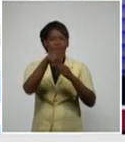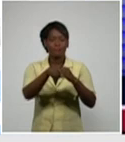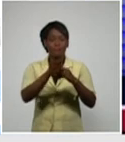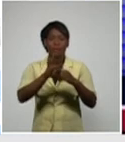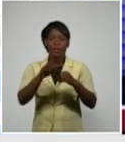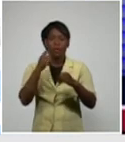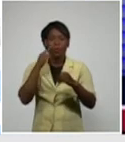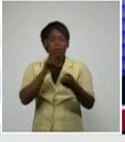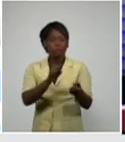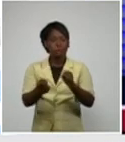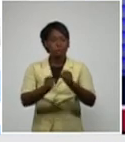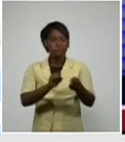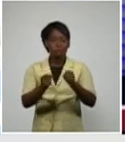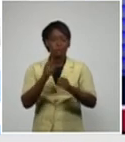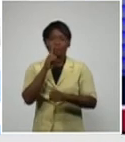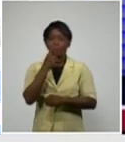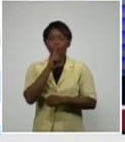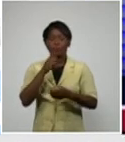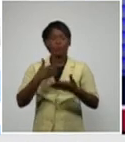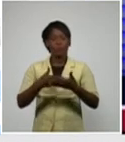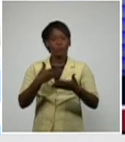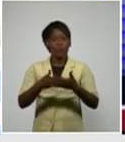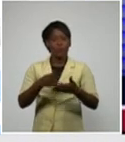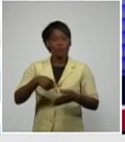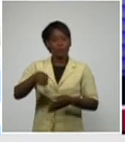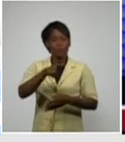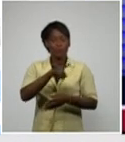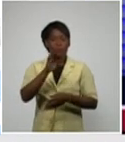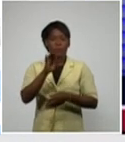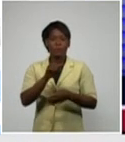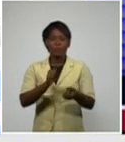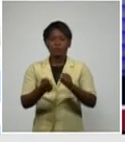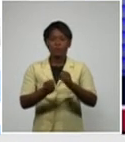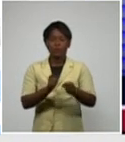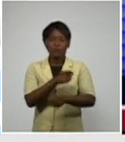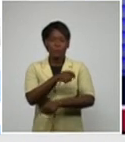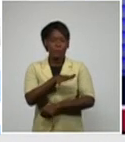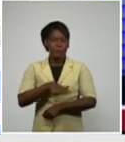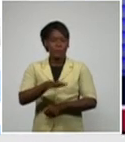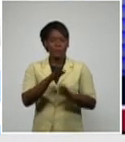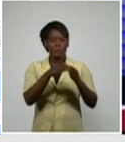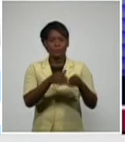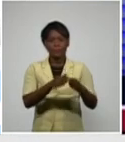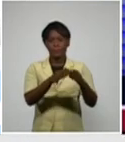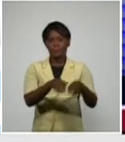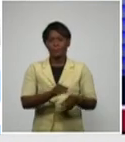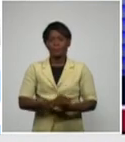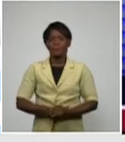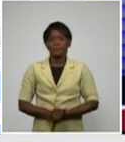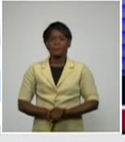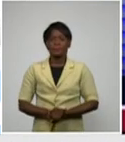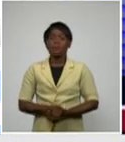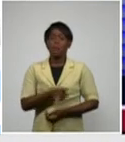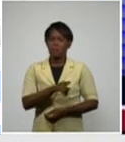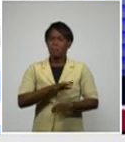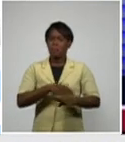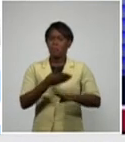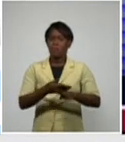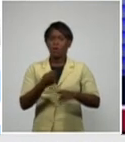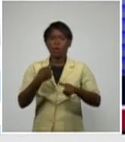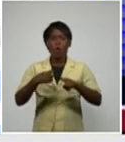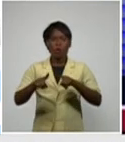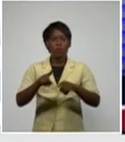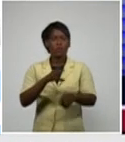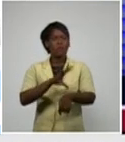tiempos entre la toma de muestras y, por supuesto, el diagnóstico, no solo de la COVID-19, luego servirá también para el diagnóstico de otras